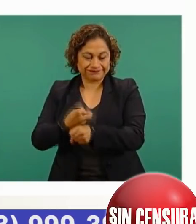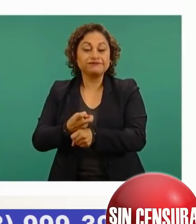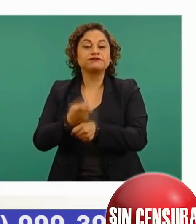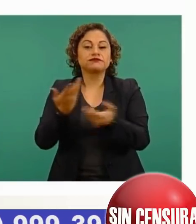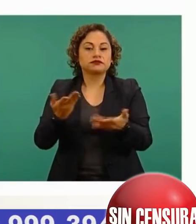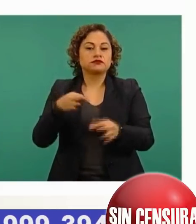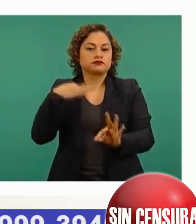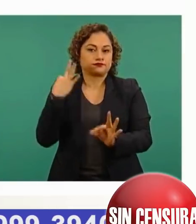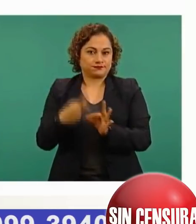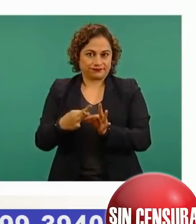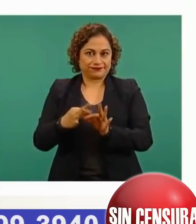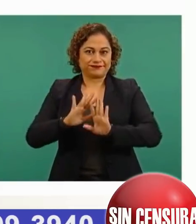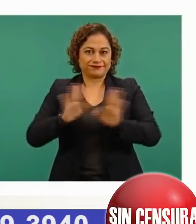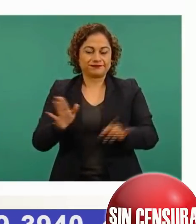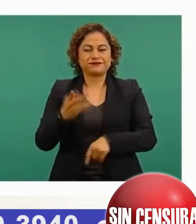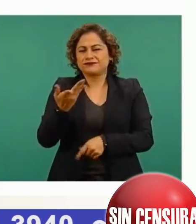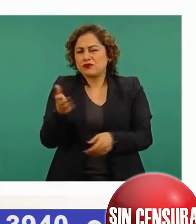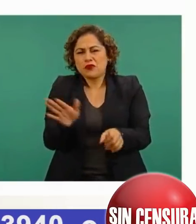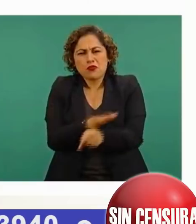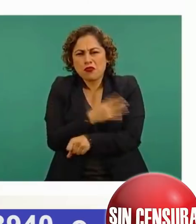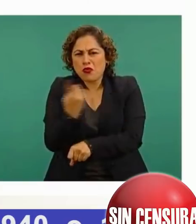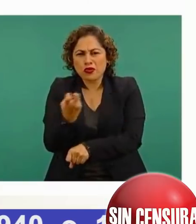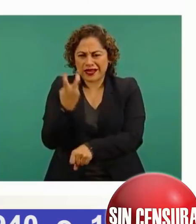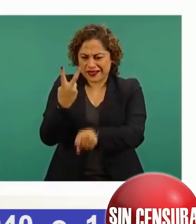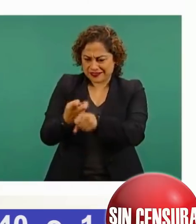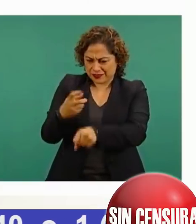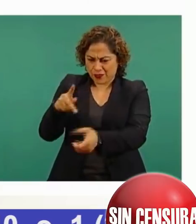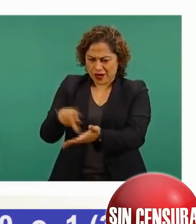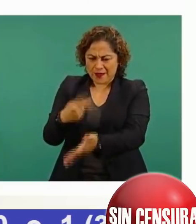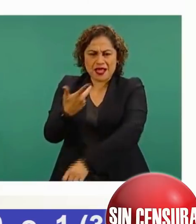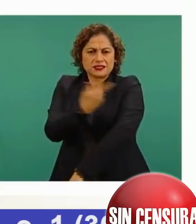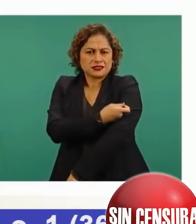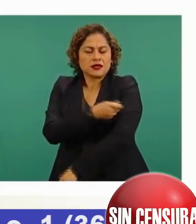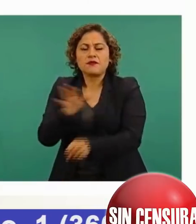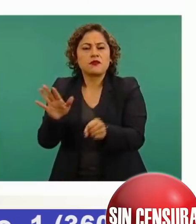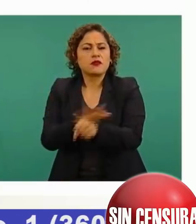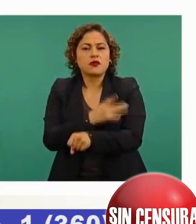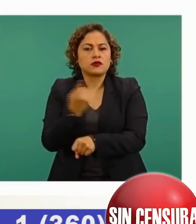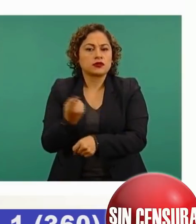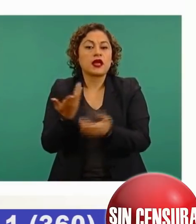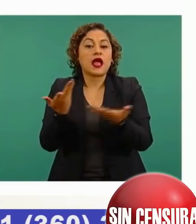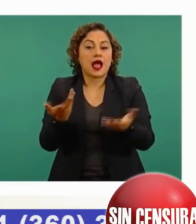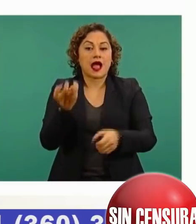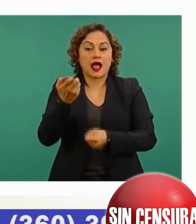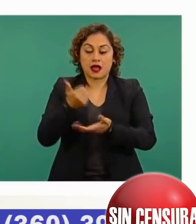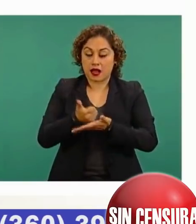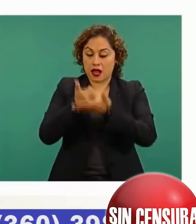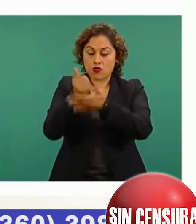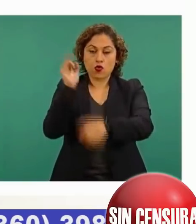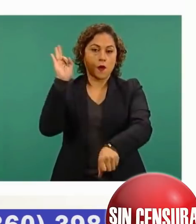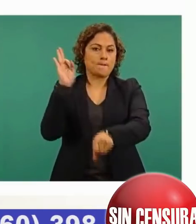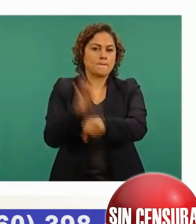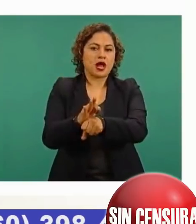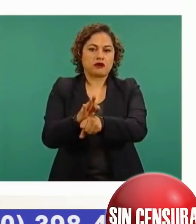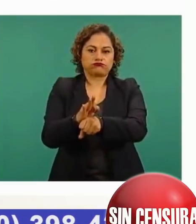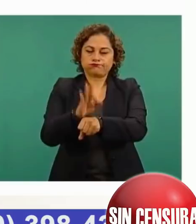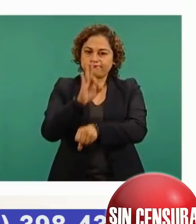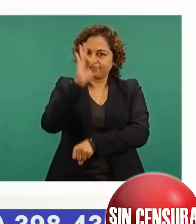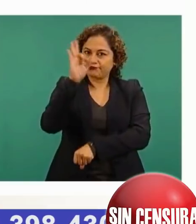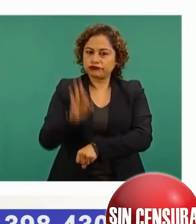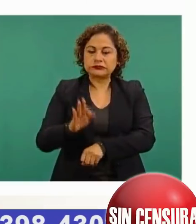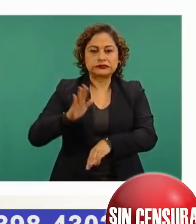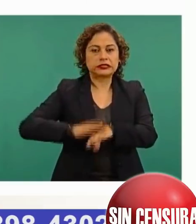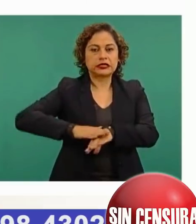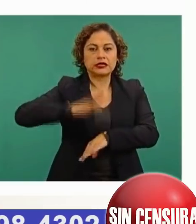es la importancia de la segunda dosis? Es aumentar el porcentaje de eficacia. Estas